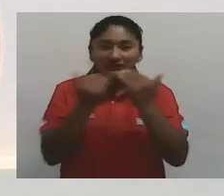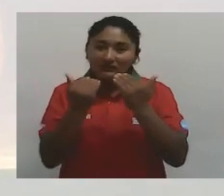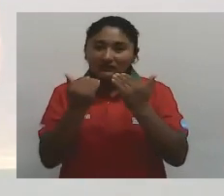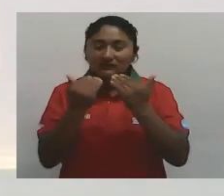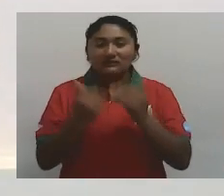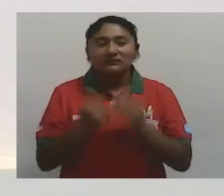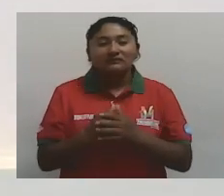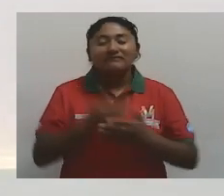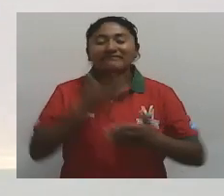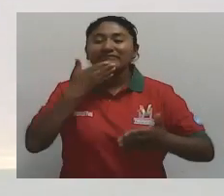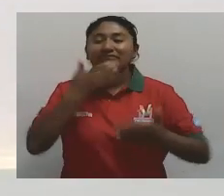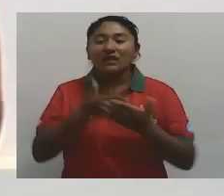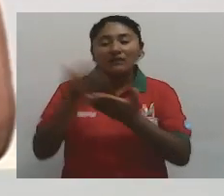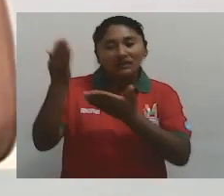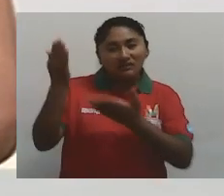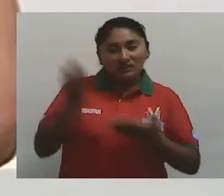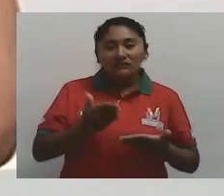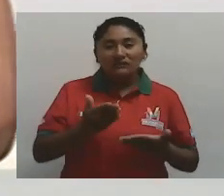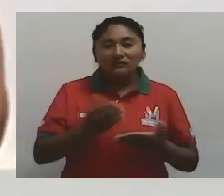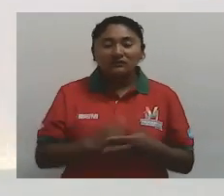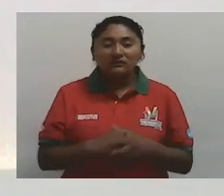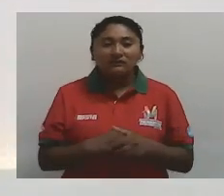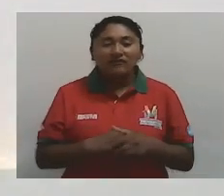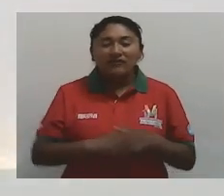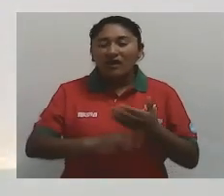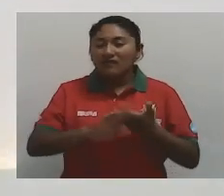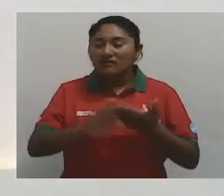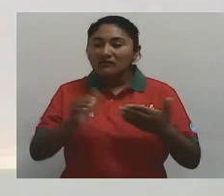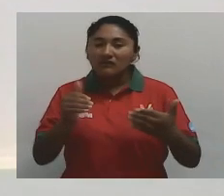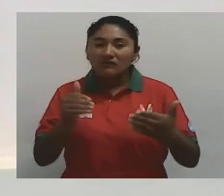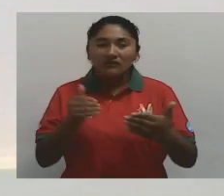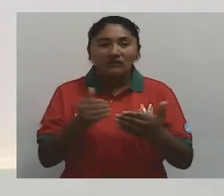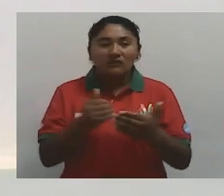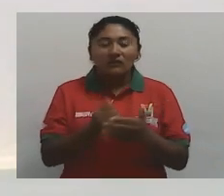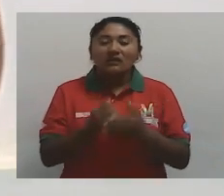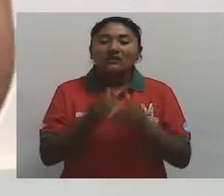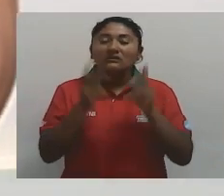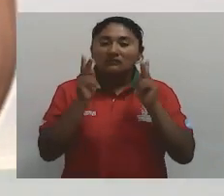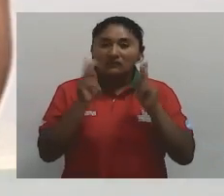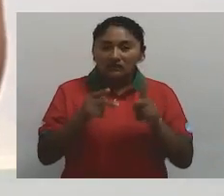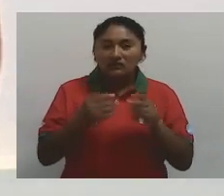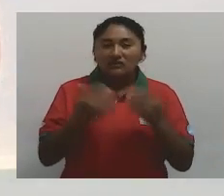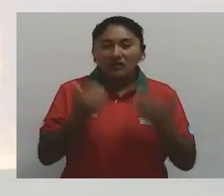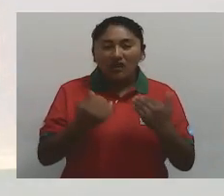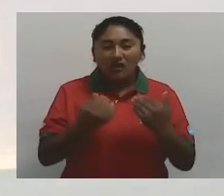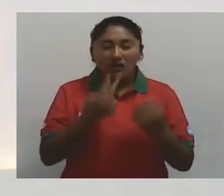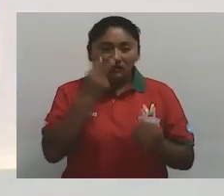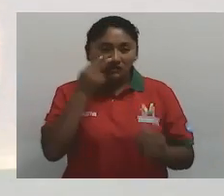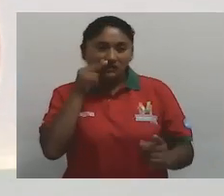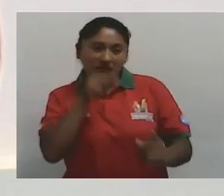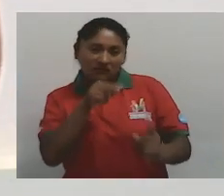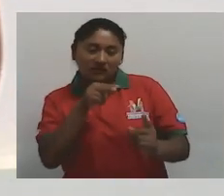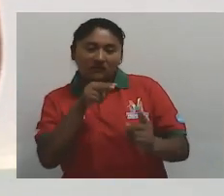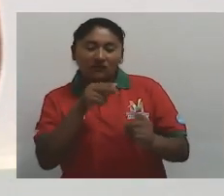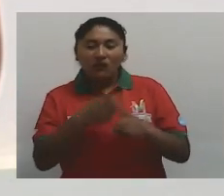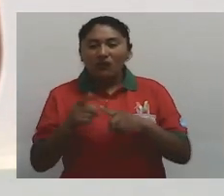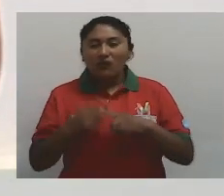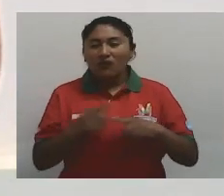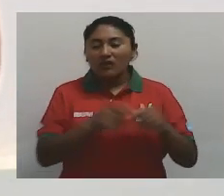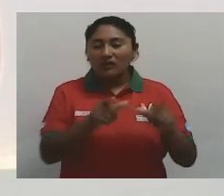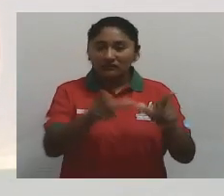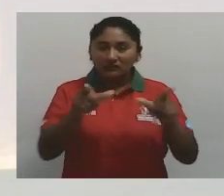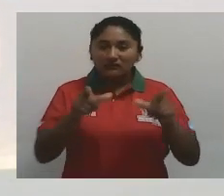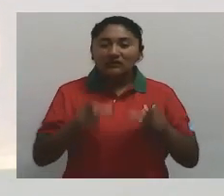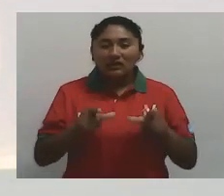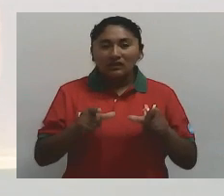cordial bienvenida a todos los que nos están viendo desde las diferentes